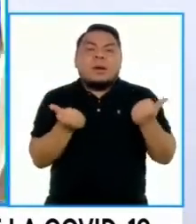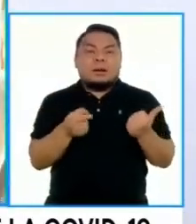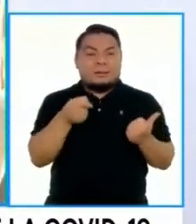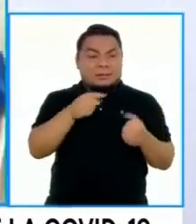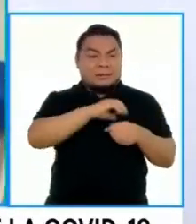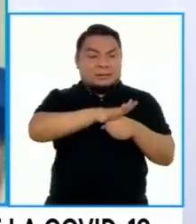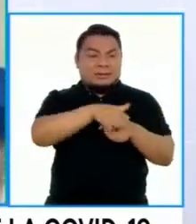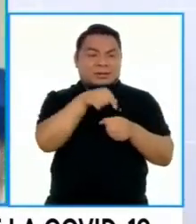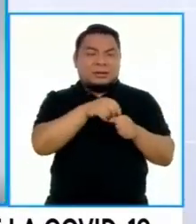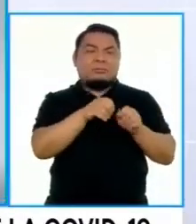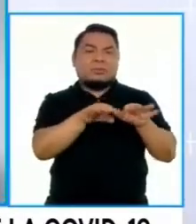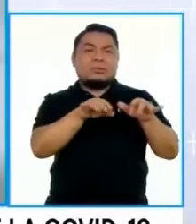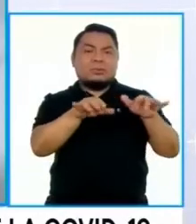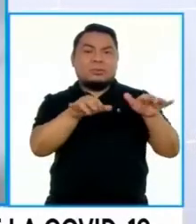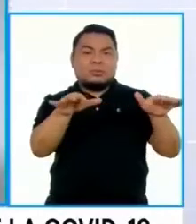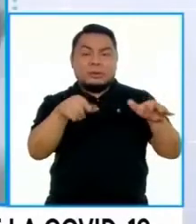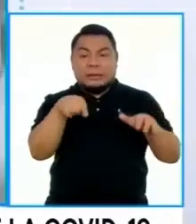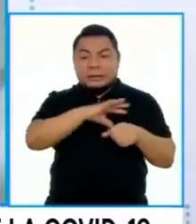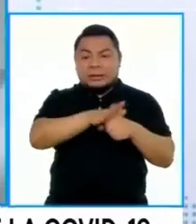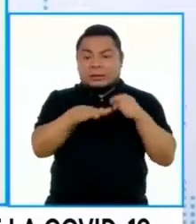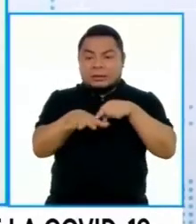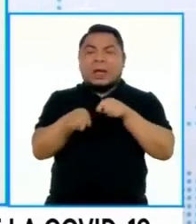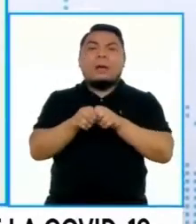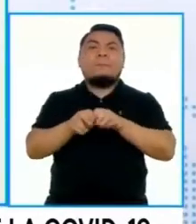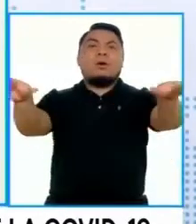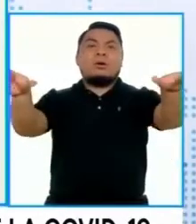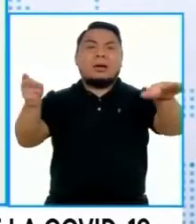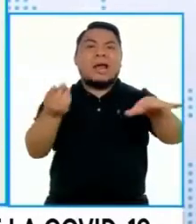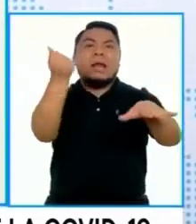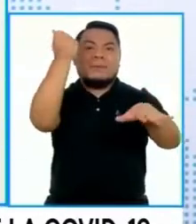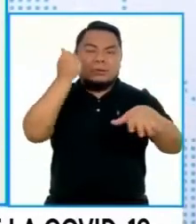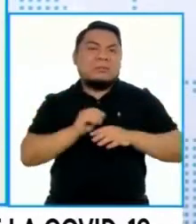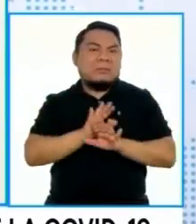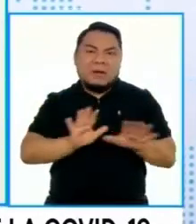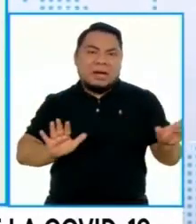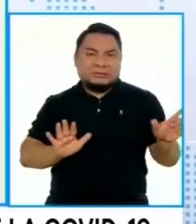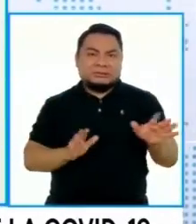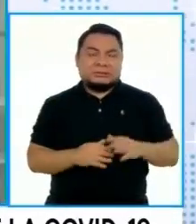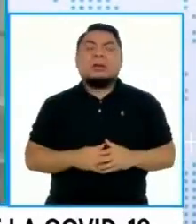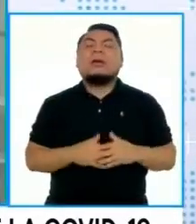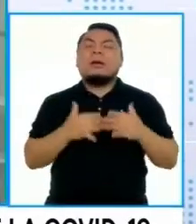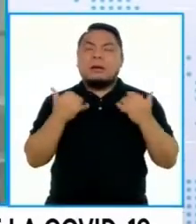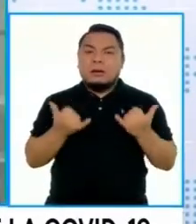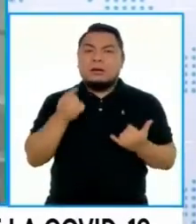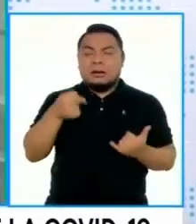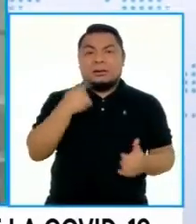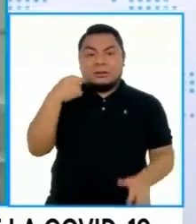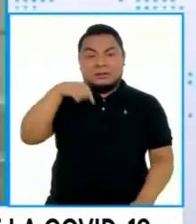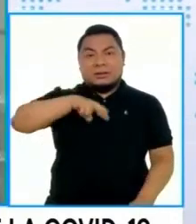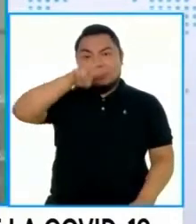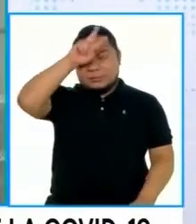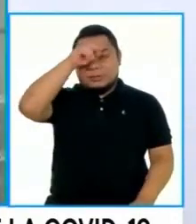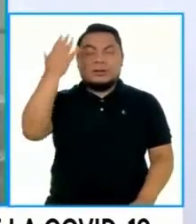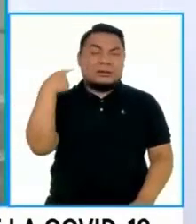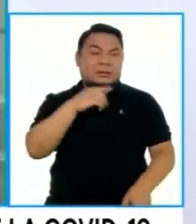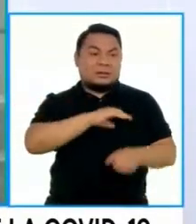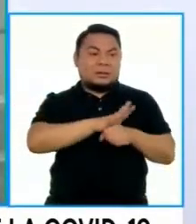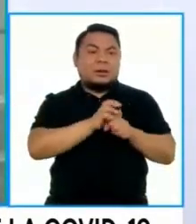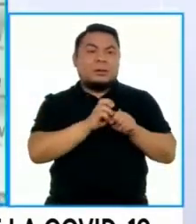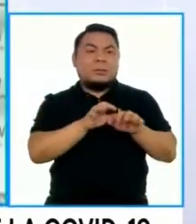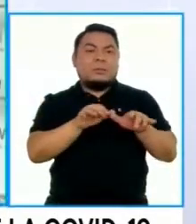da más probabilidad de contagio. Se entiende que la que teníamos hasta hace unos días solamente en el Perú permitía